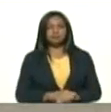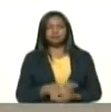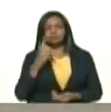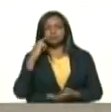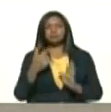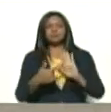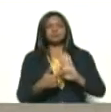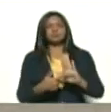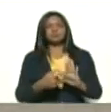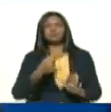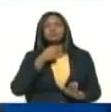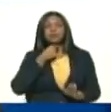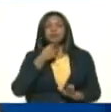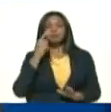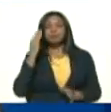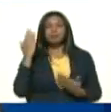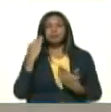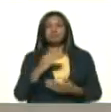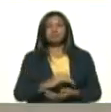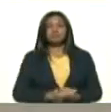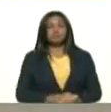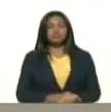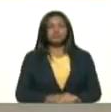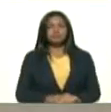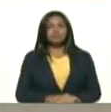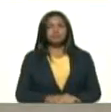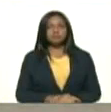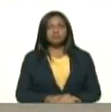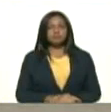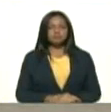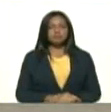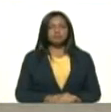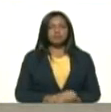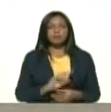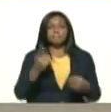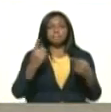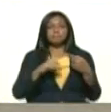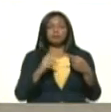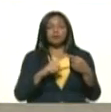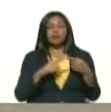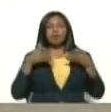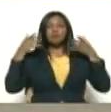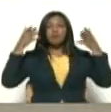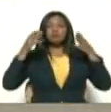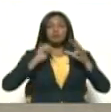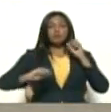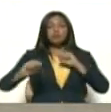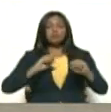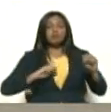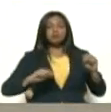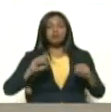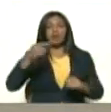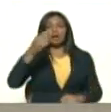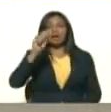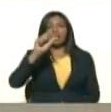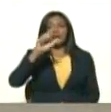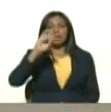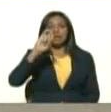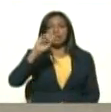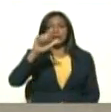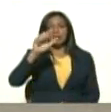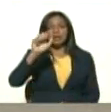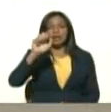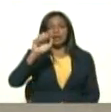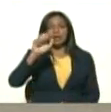Numa, el índice. Primer capítulo, la formación del movimiento en Galilea. Mira